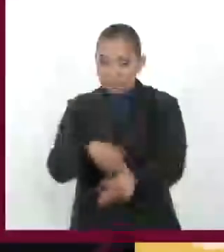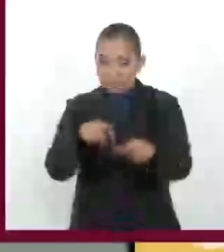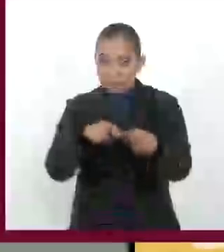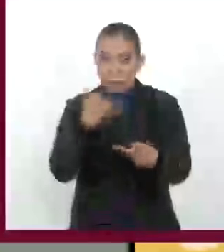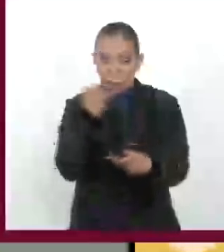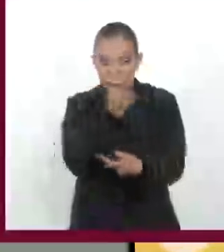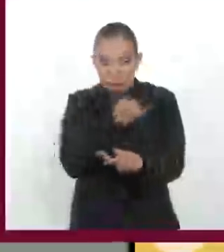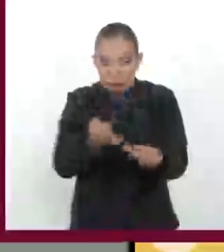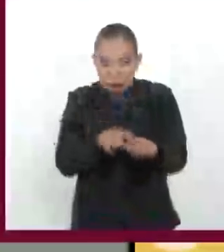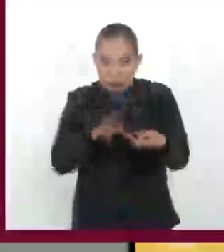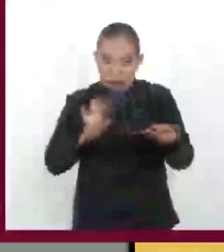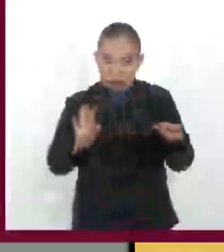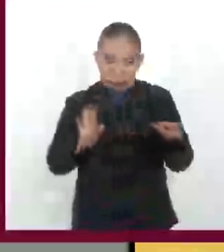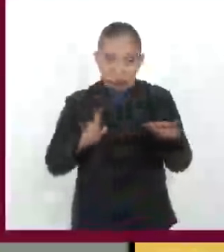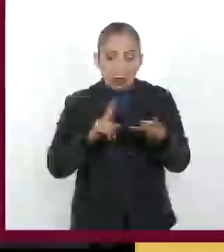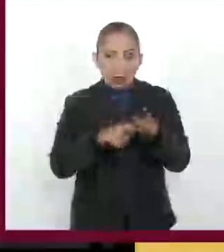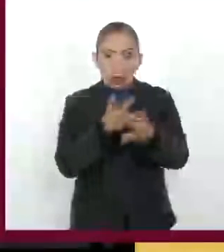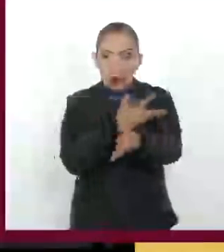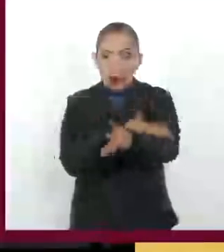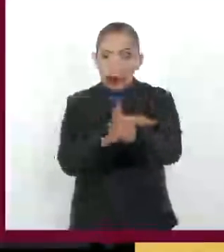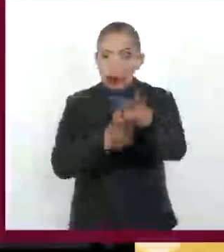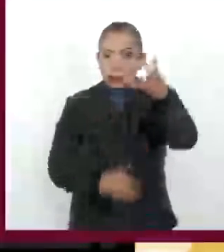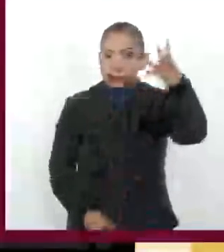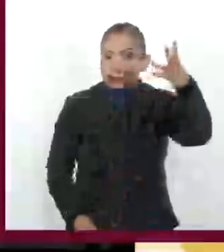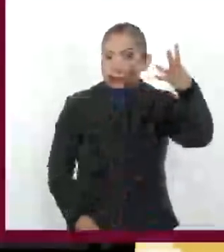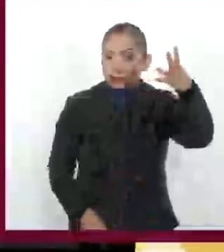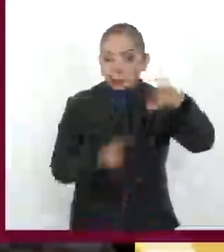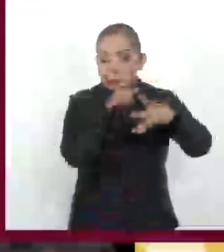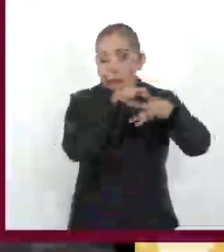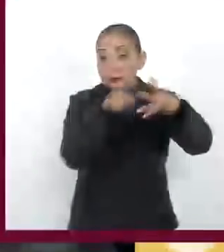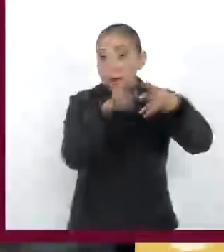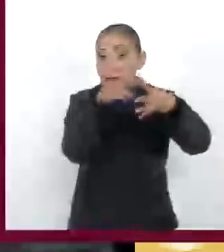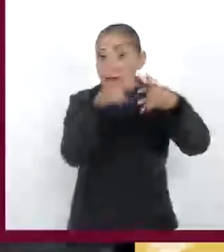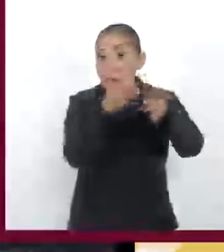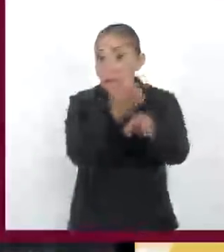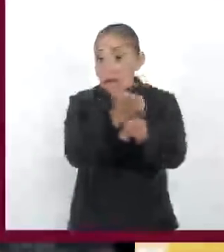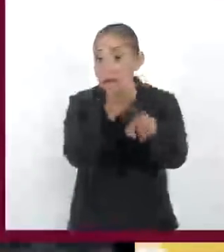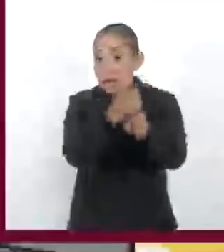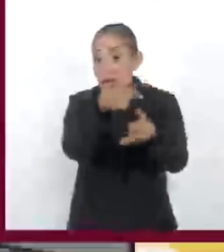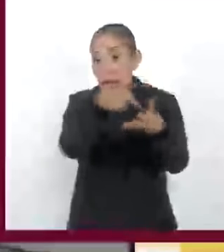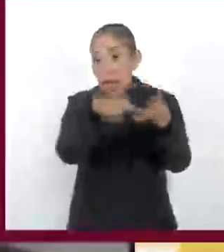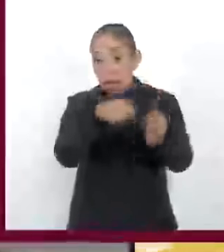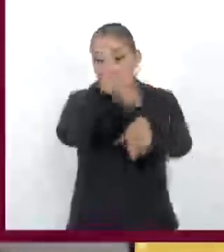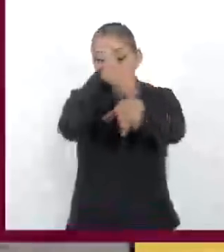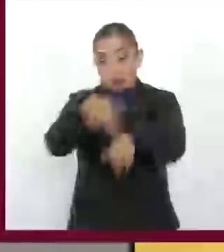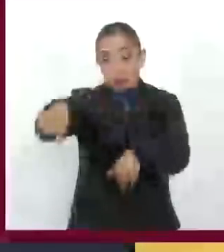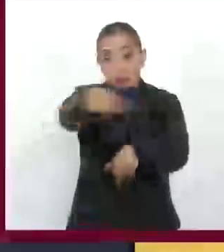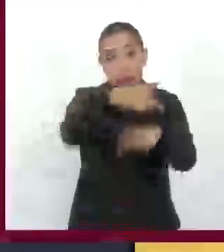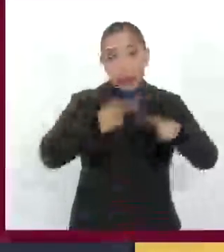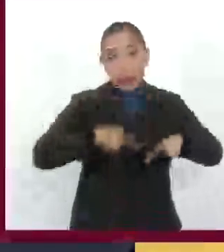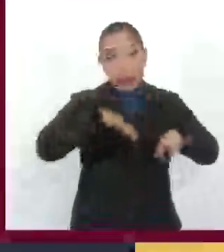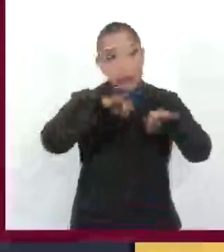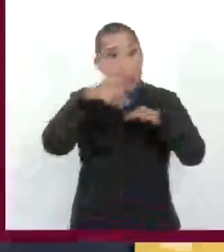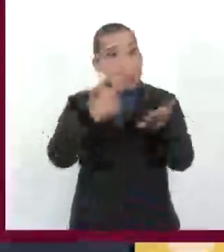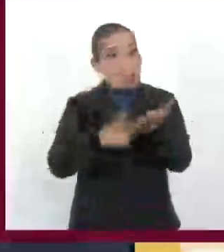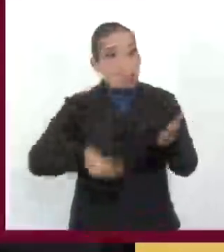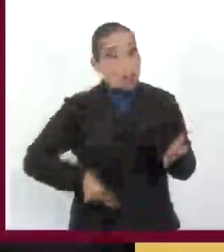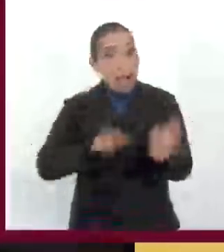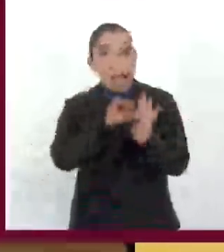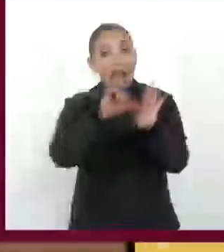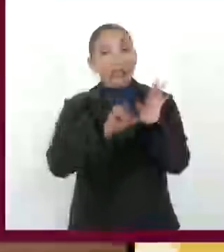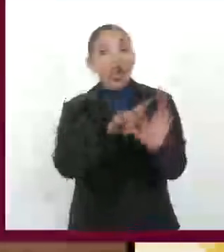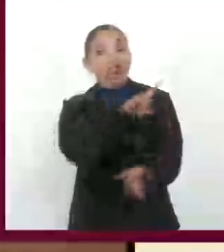legalidad, imparcialidad y honradez. Son los principios éticos que deben seguir todo servidor